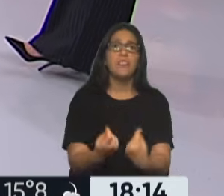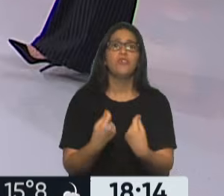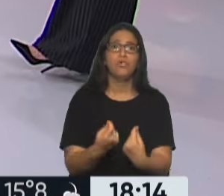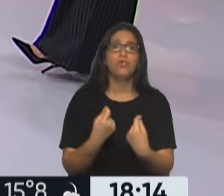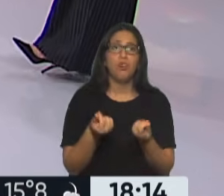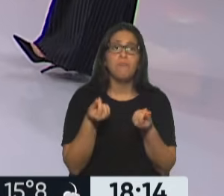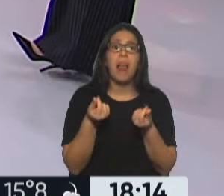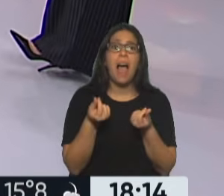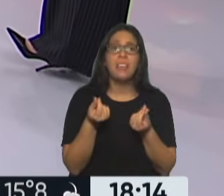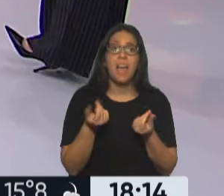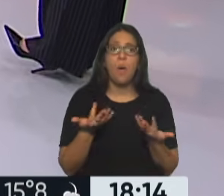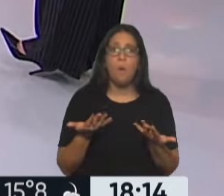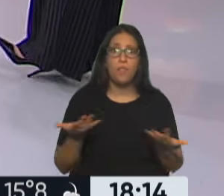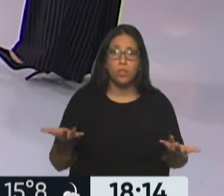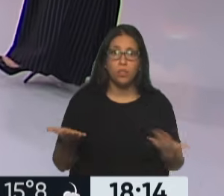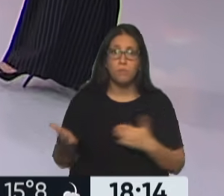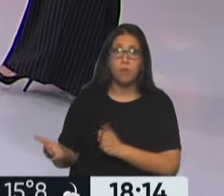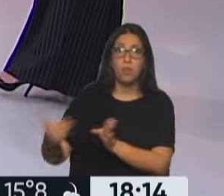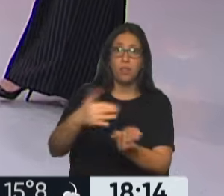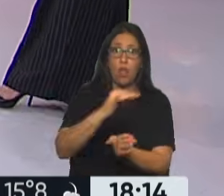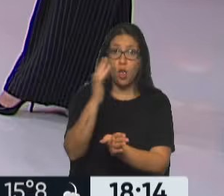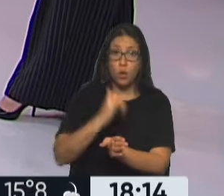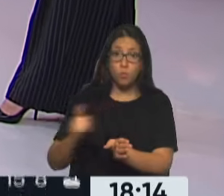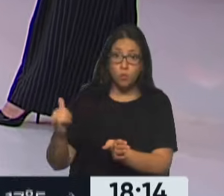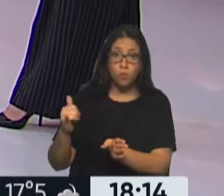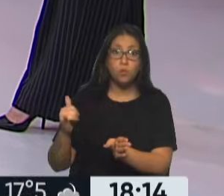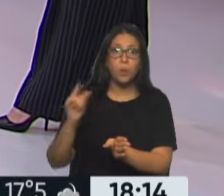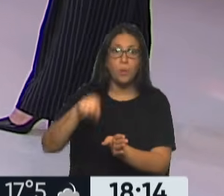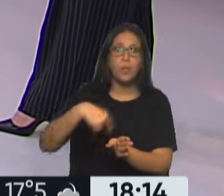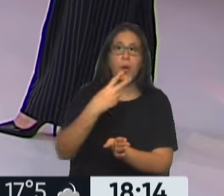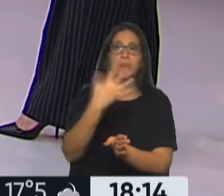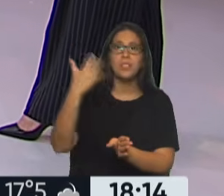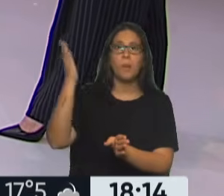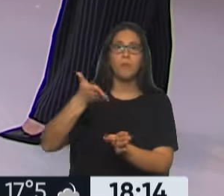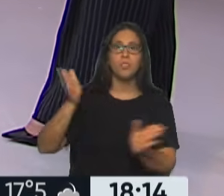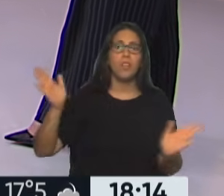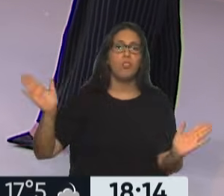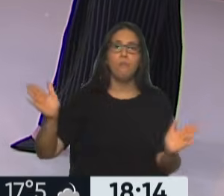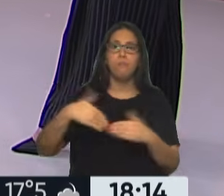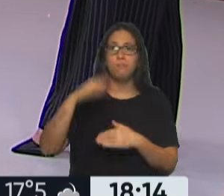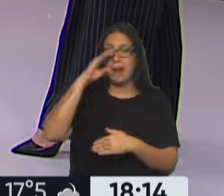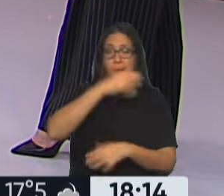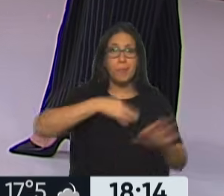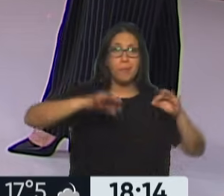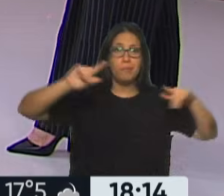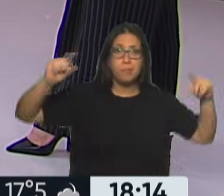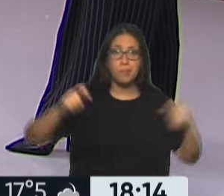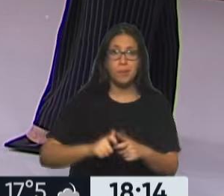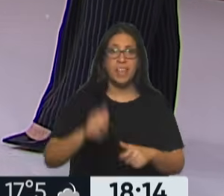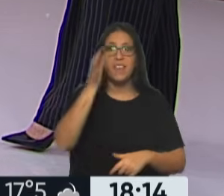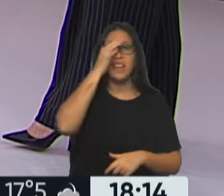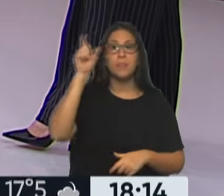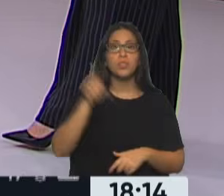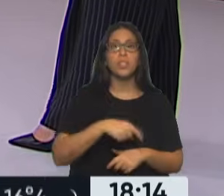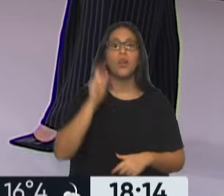nada menos. Vos fijate, el cierre de Hormuz redujo en un 25% el flujo global del crudo y en un 20% del gas